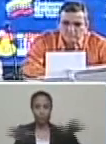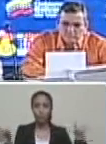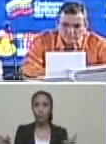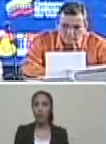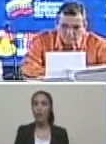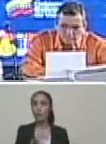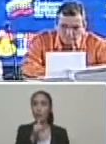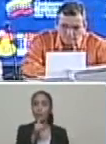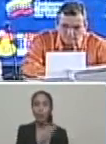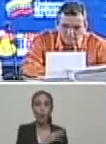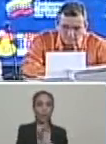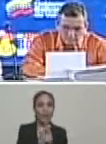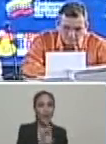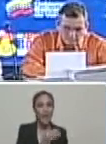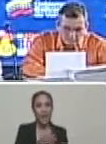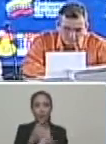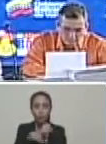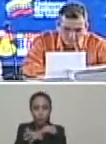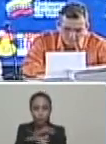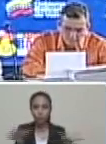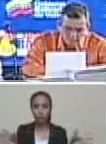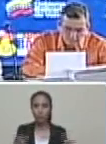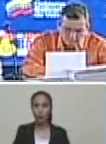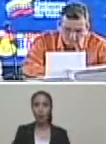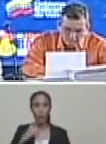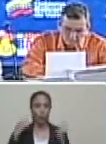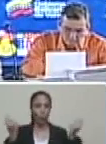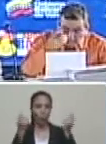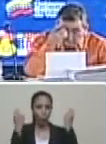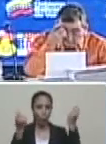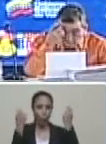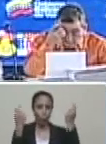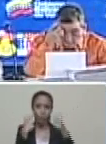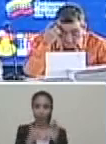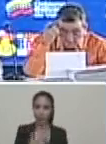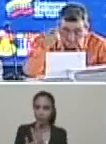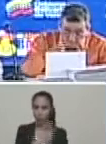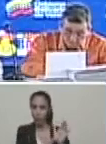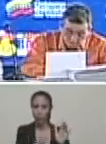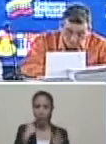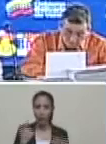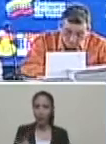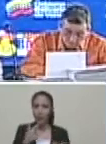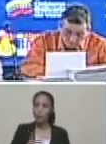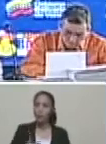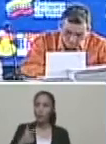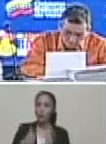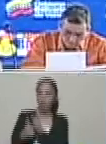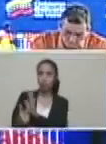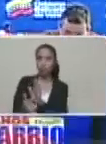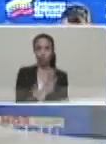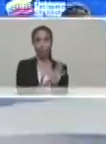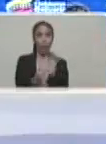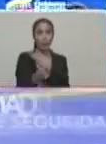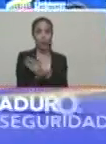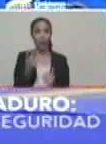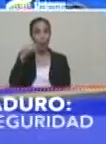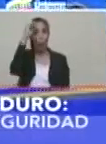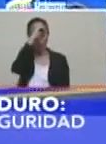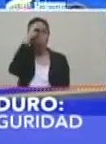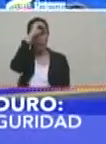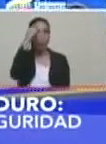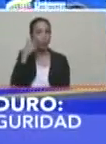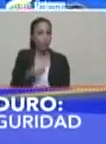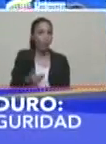sociales y en las calles para que se conozca, para que se valore y para que la opinión pública